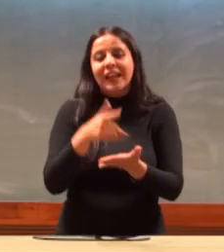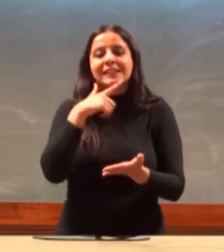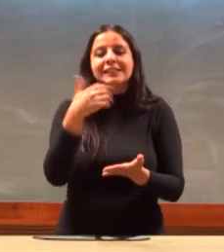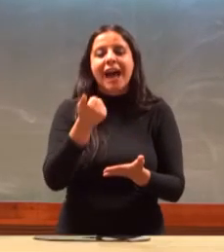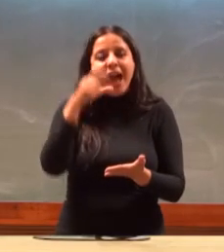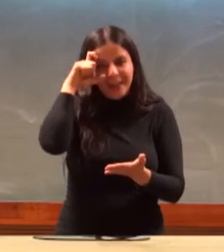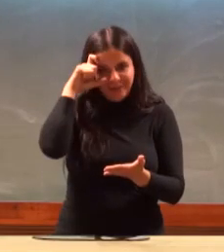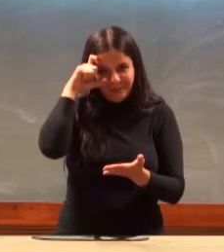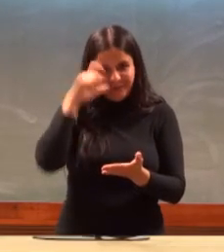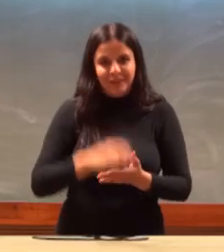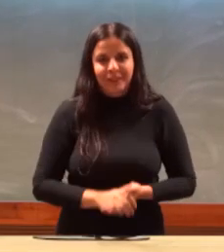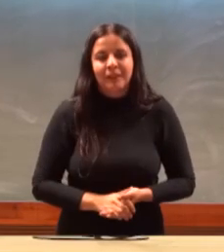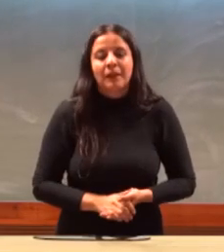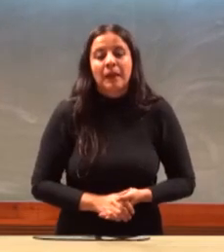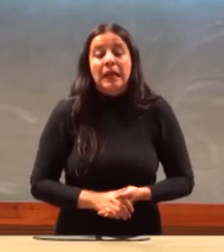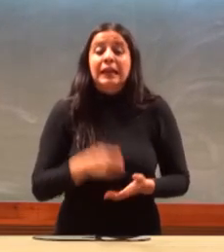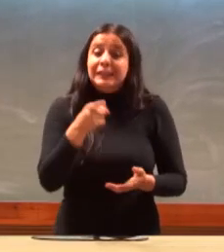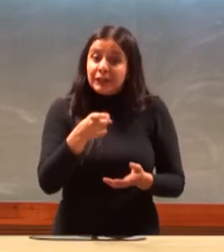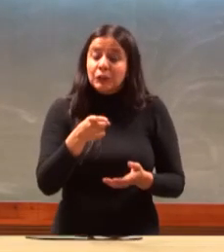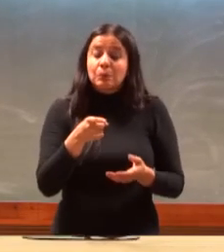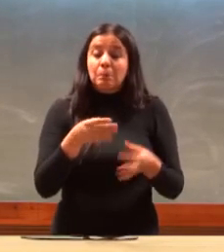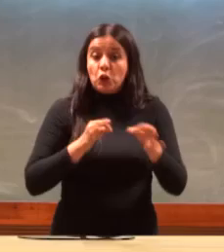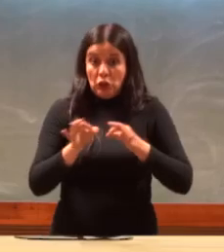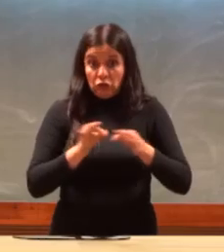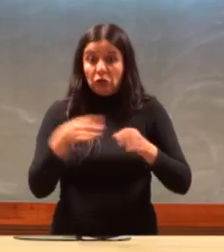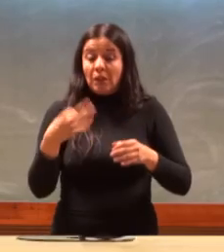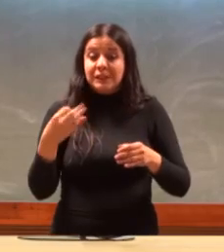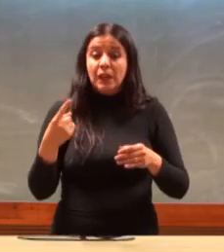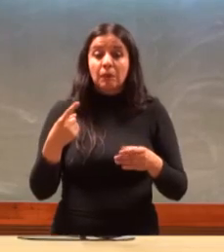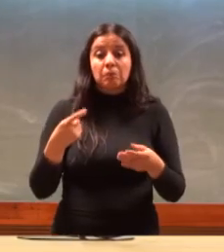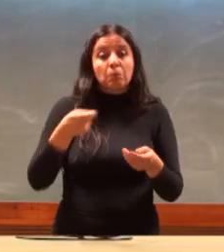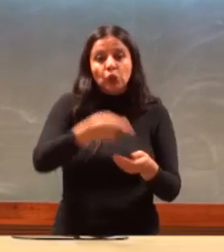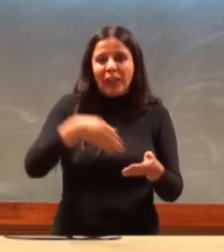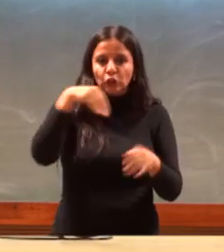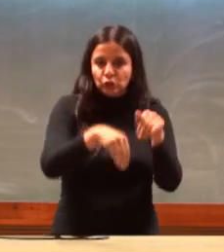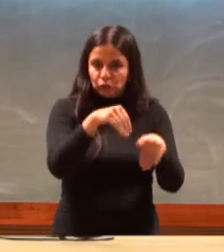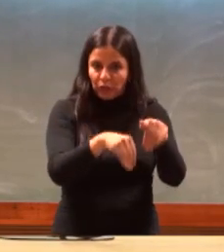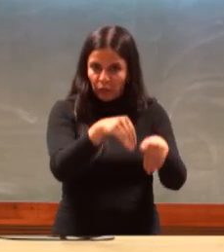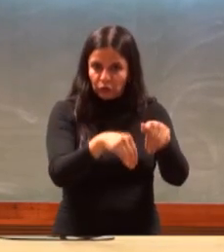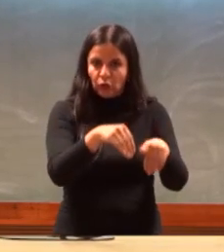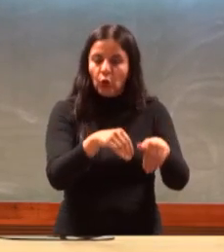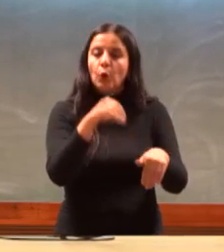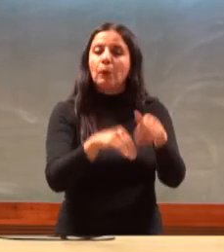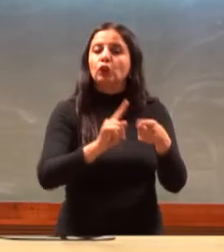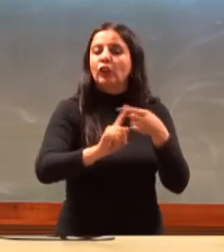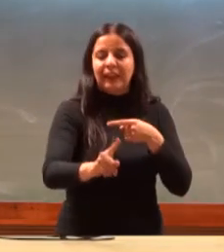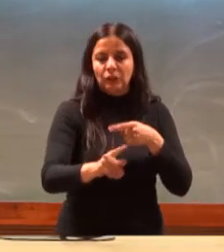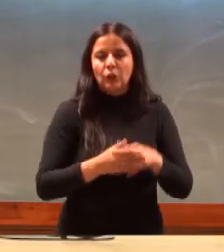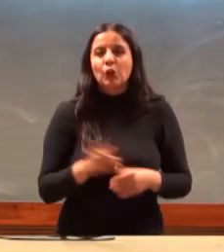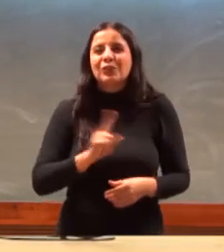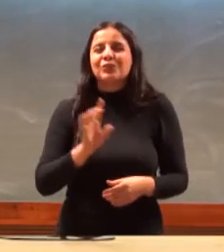después salgan proyectos y esos proyectos sean votados directamente con con voto directo que no sea simplemente una